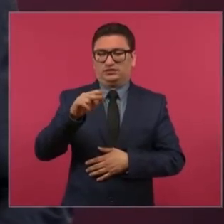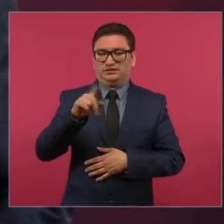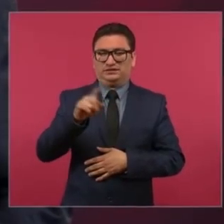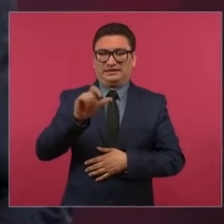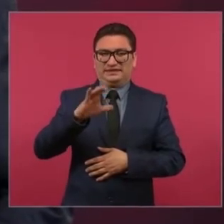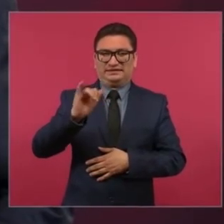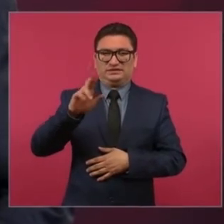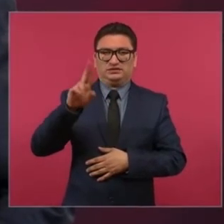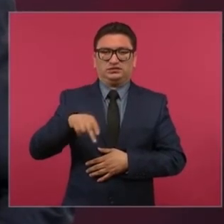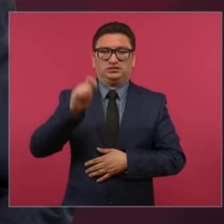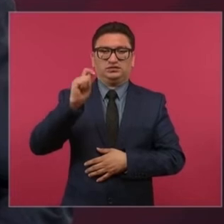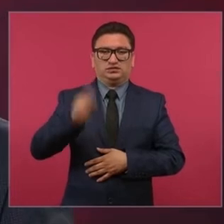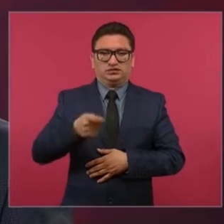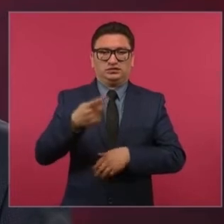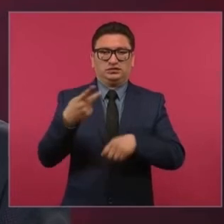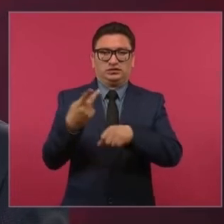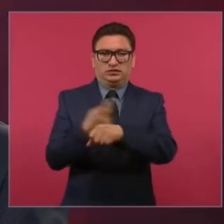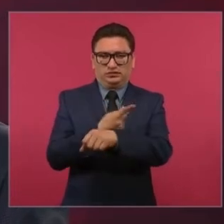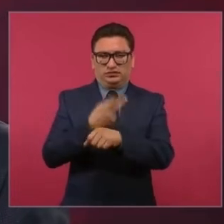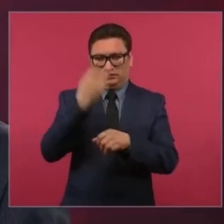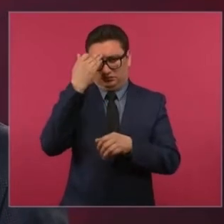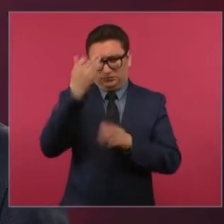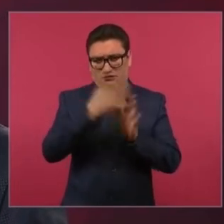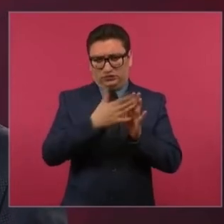régimen de transición